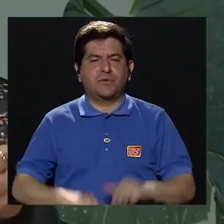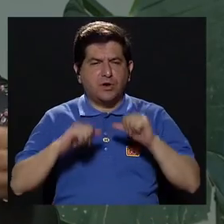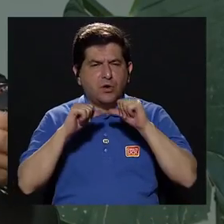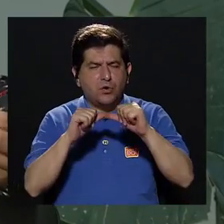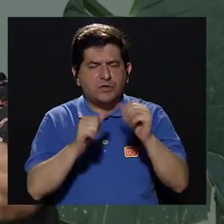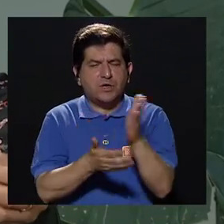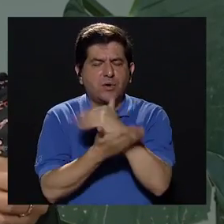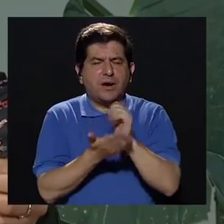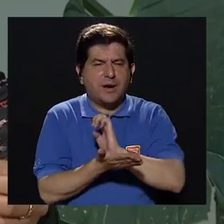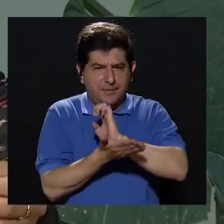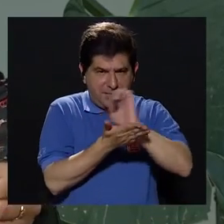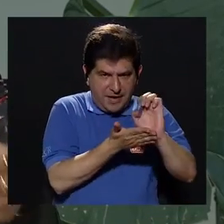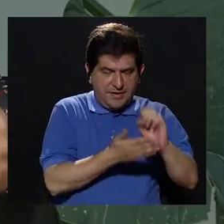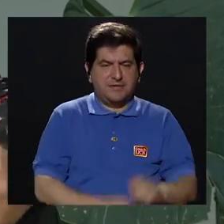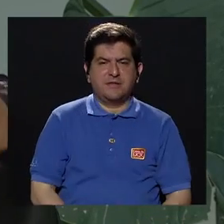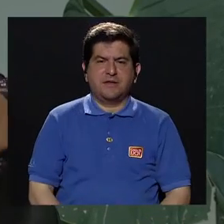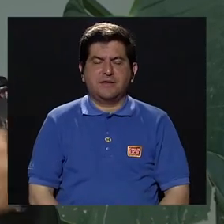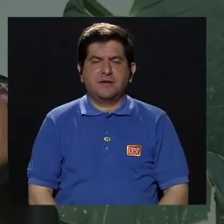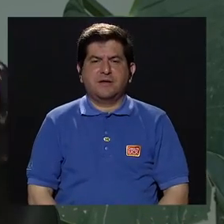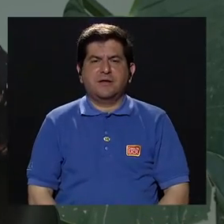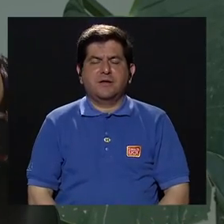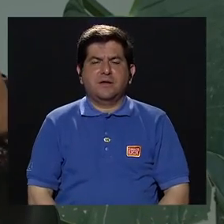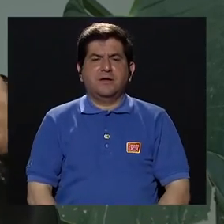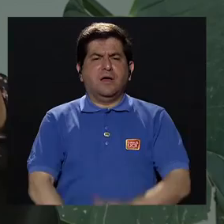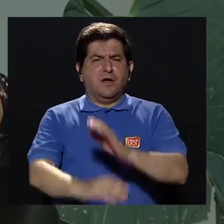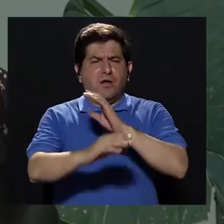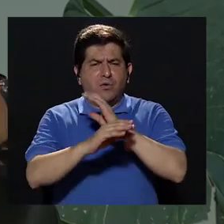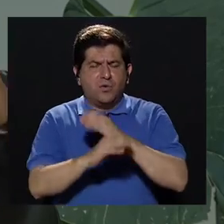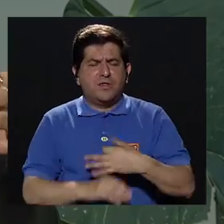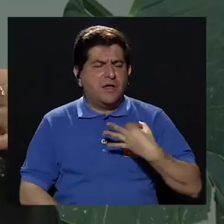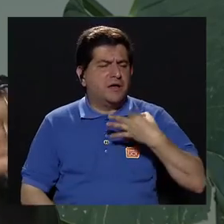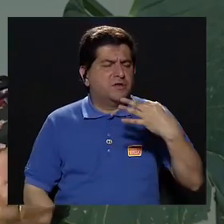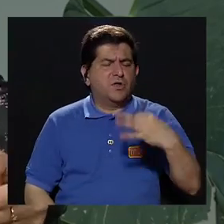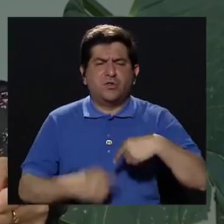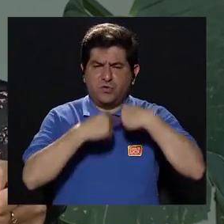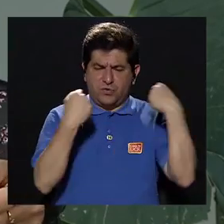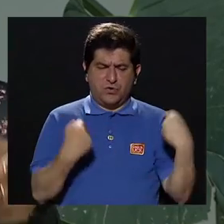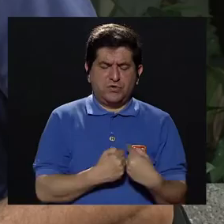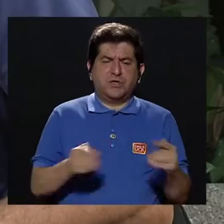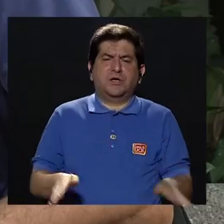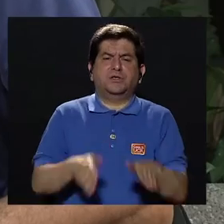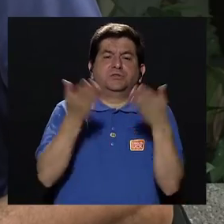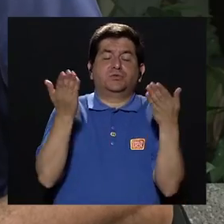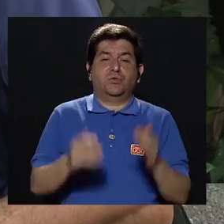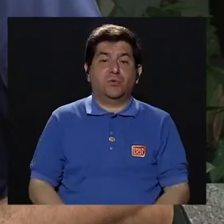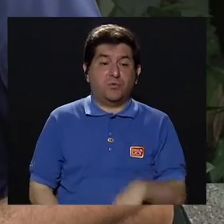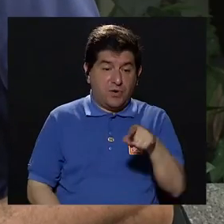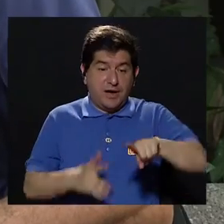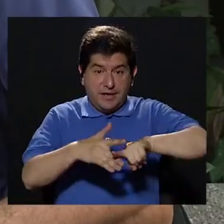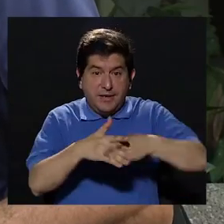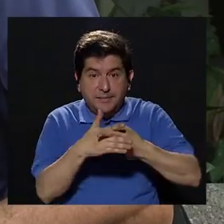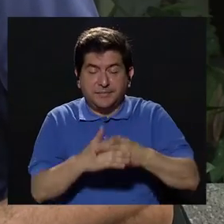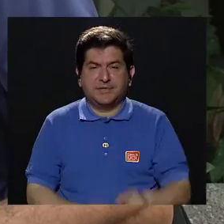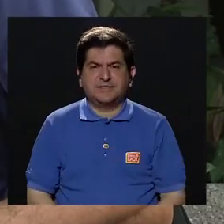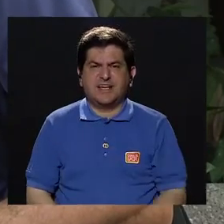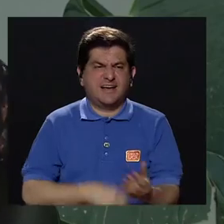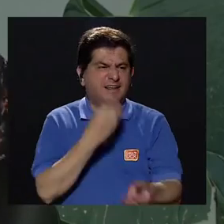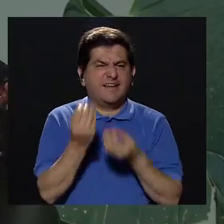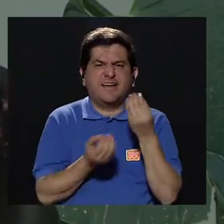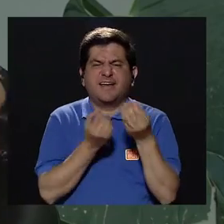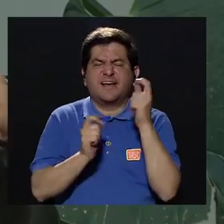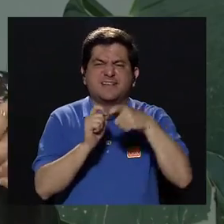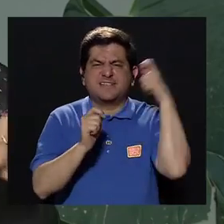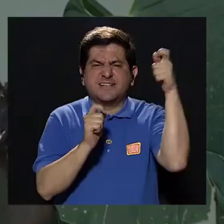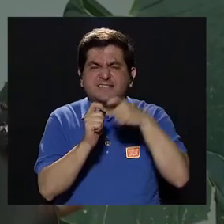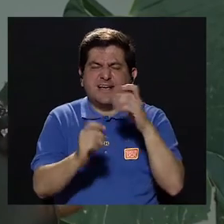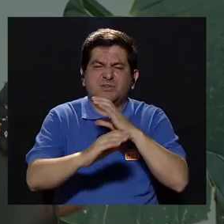Andrés, retomamos la parte preventiva. ¿Qué hacer para cuidar el día a día nuestro corazón? Que en eso empezamos, en eso quedamos, pero ¿qué